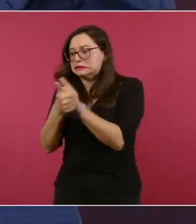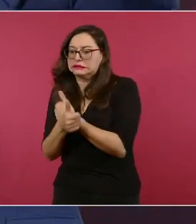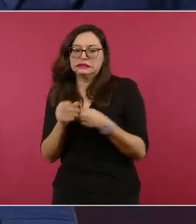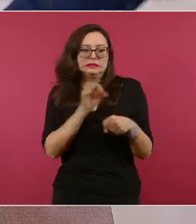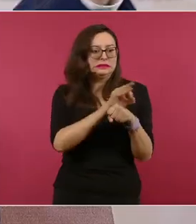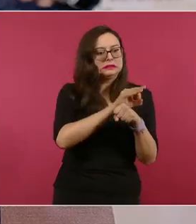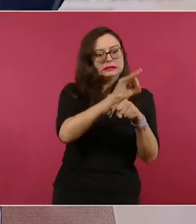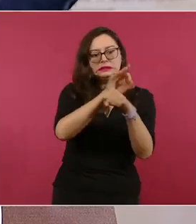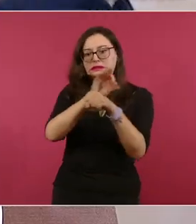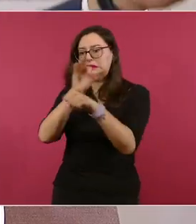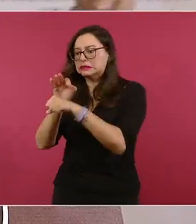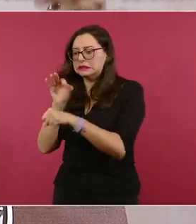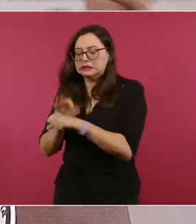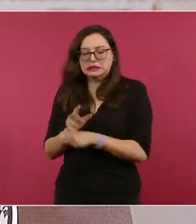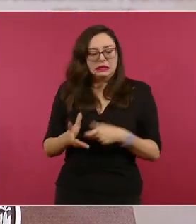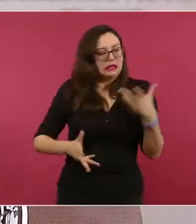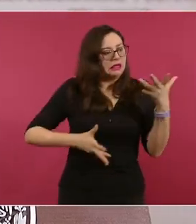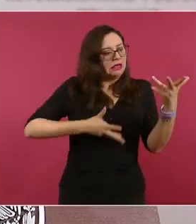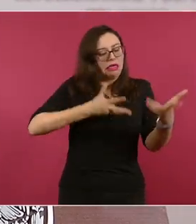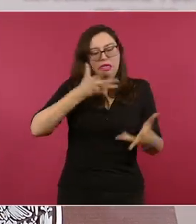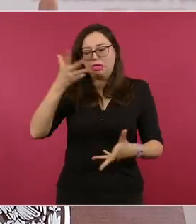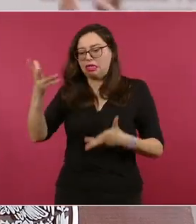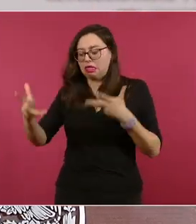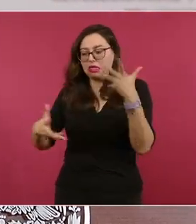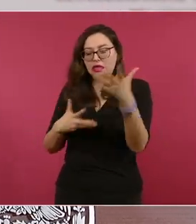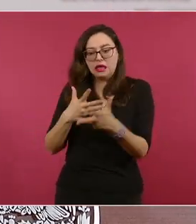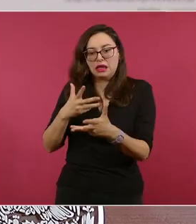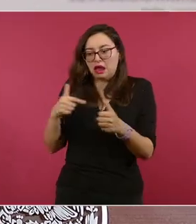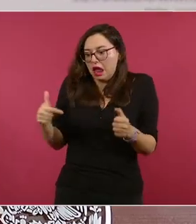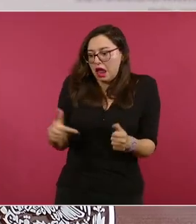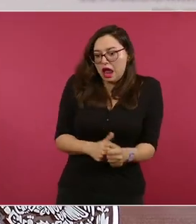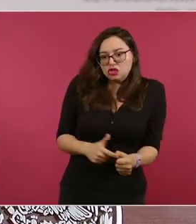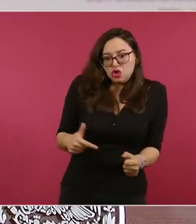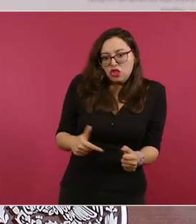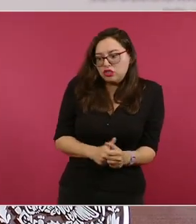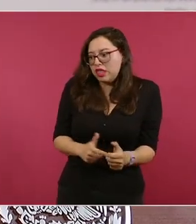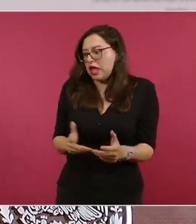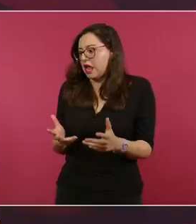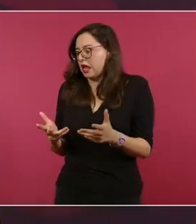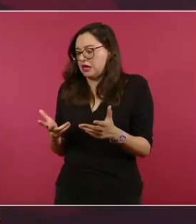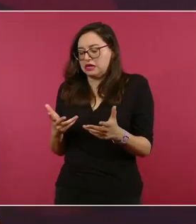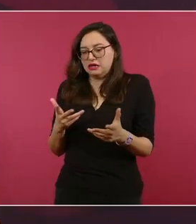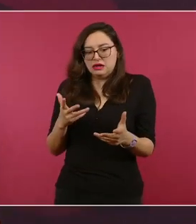se generó un asunto